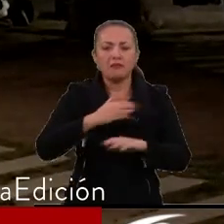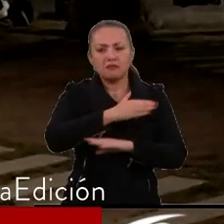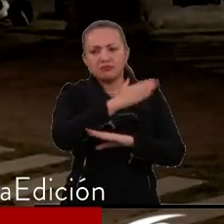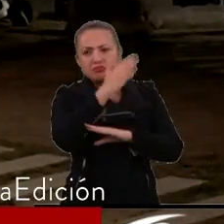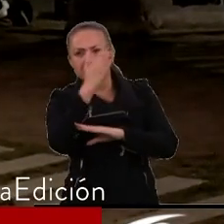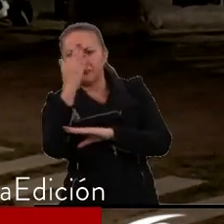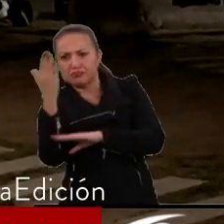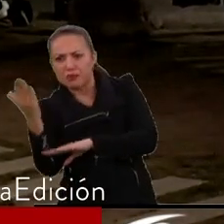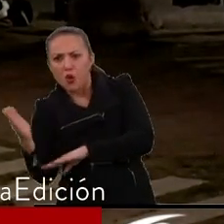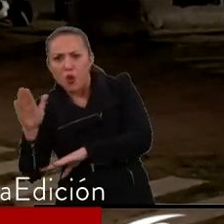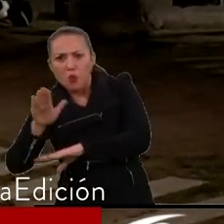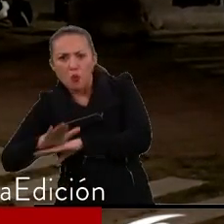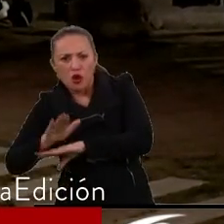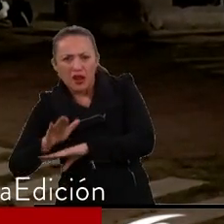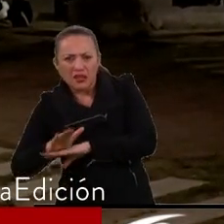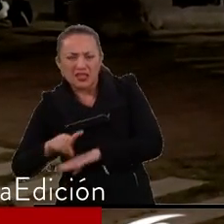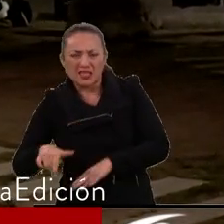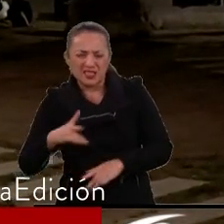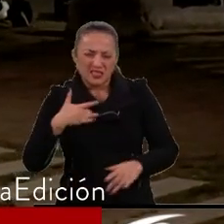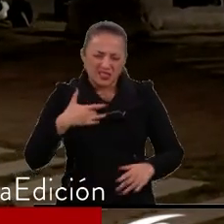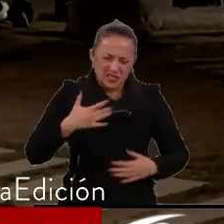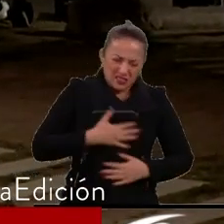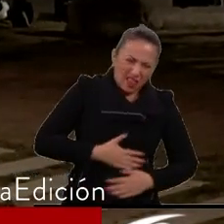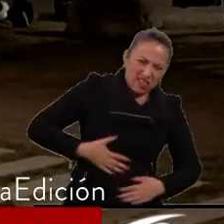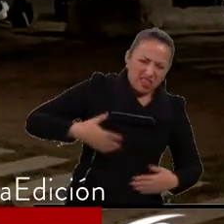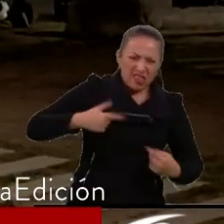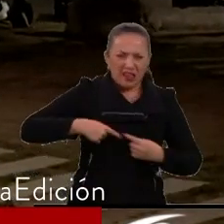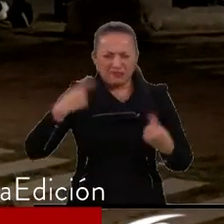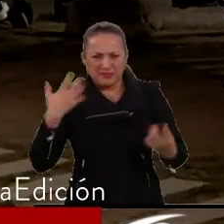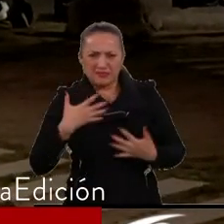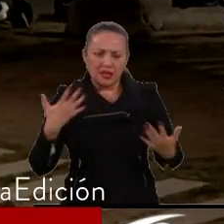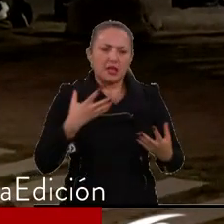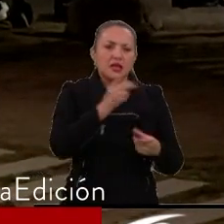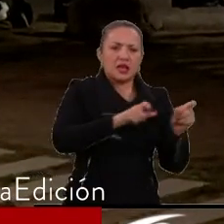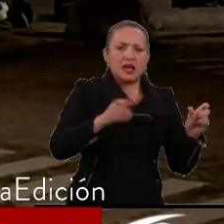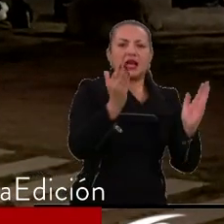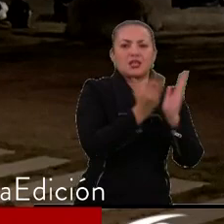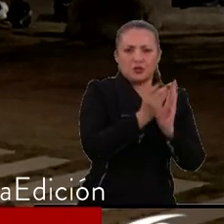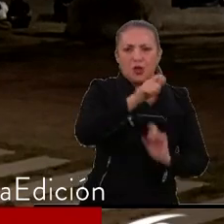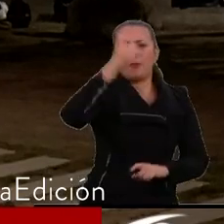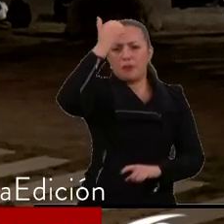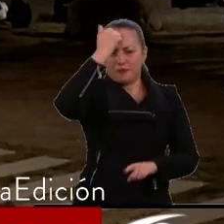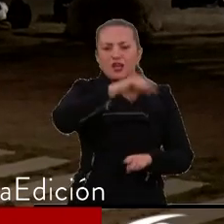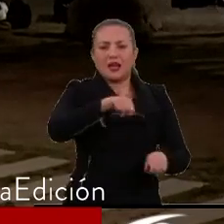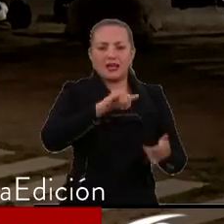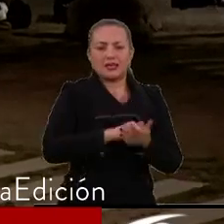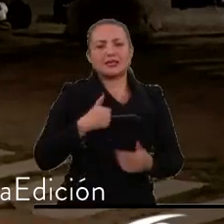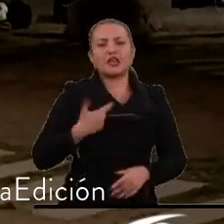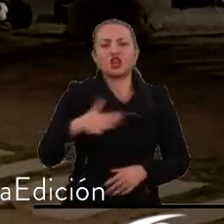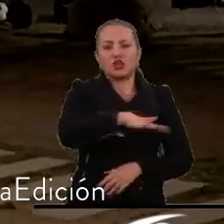empezaron a manifestarse esta intoxicación entre los estudiantes y personal docente. Desde Pasto, David Sánchez, Noticias Caracol.